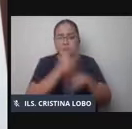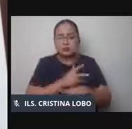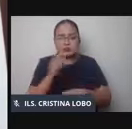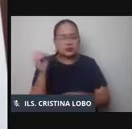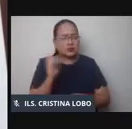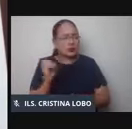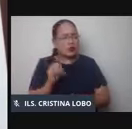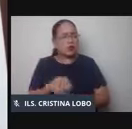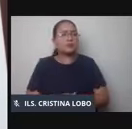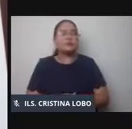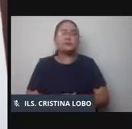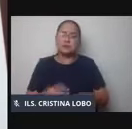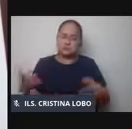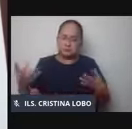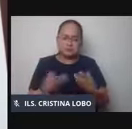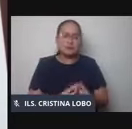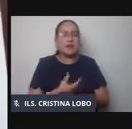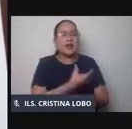favor, acompáñenos.